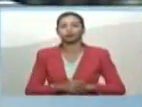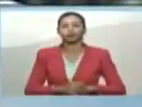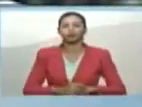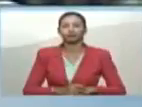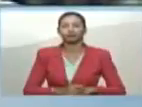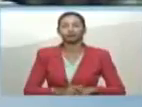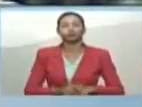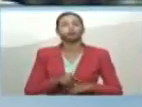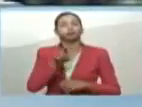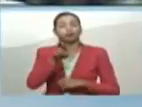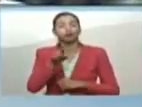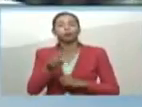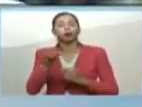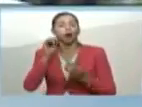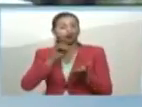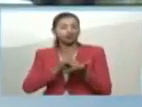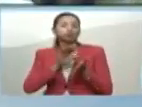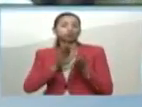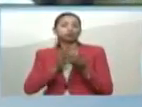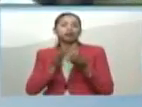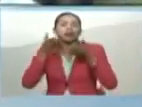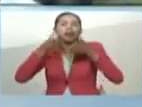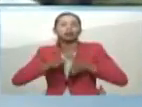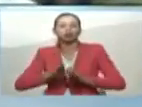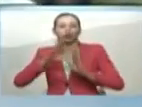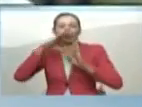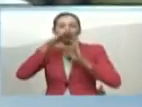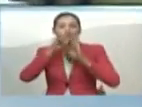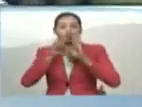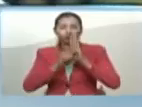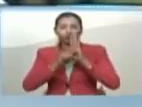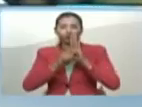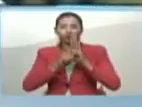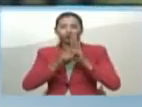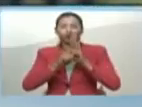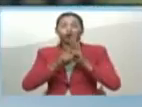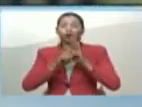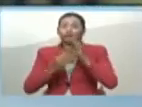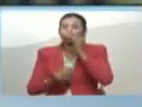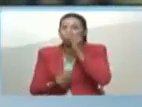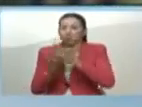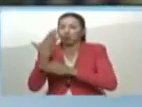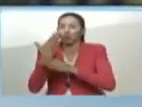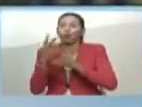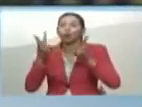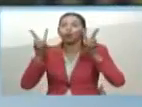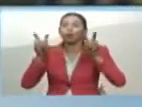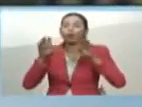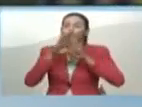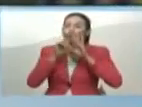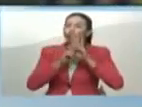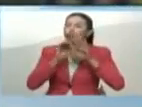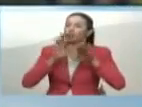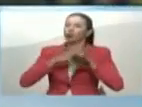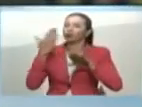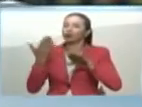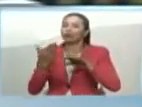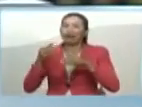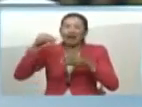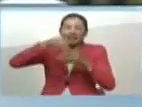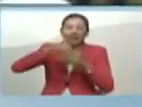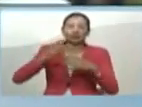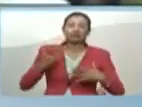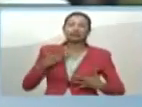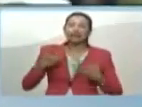surgió esta constitución. Por supuesto, esta constitución surge con todo ese espíritu de rebeldía del